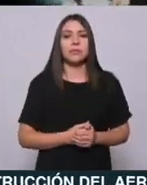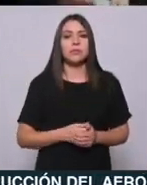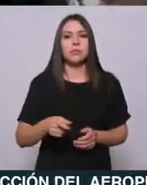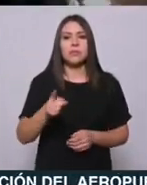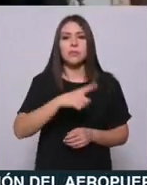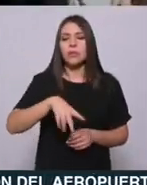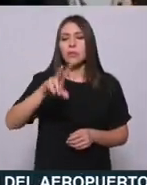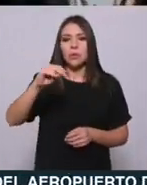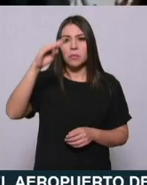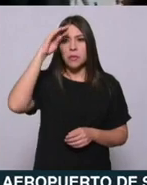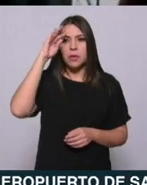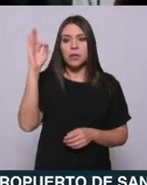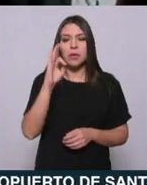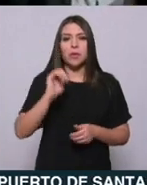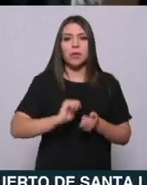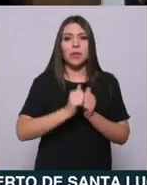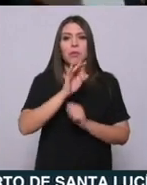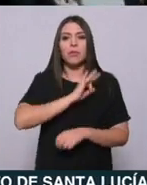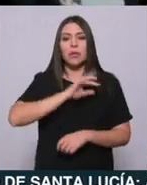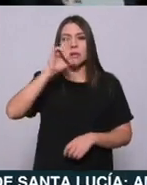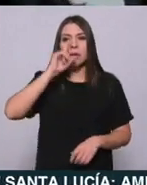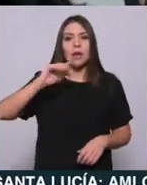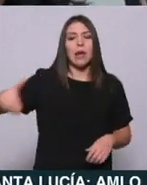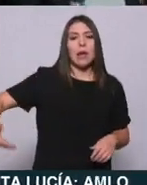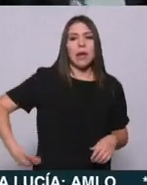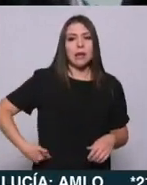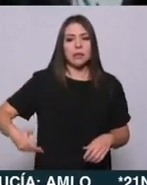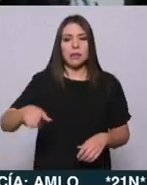siquiera pensar en que podría provocar un accidente.